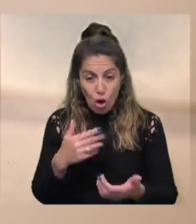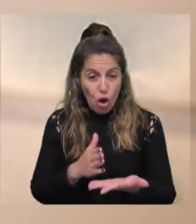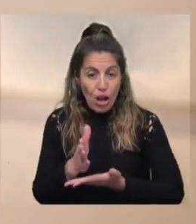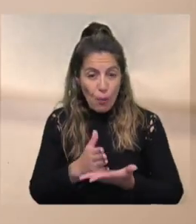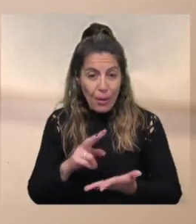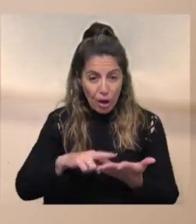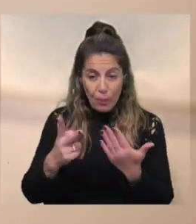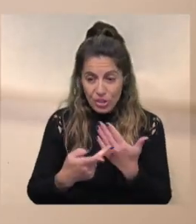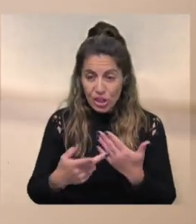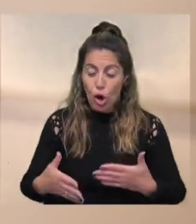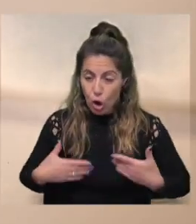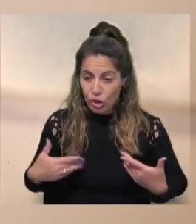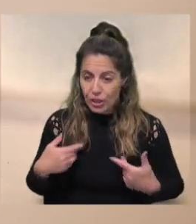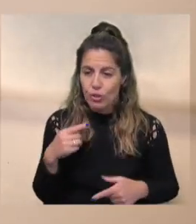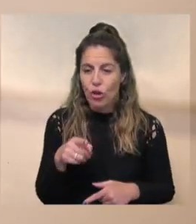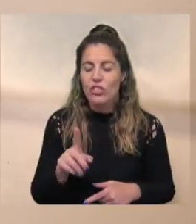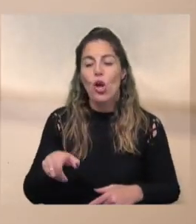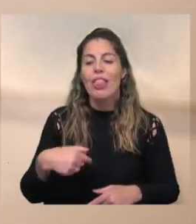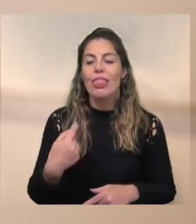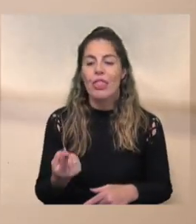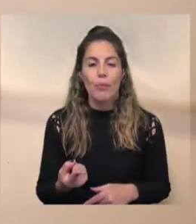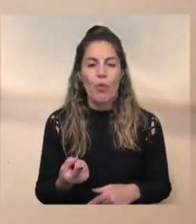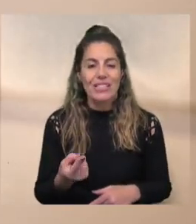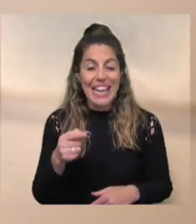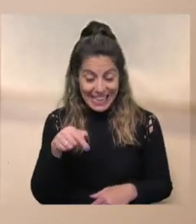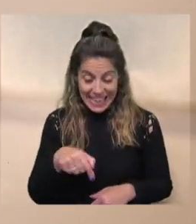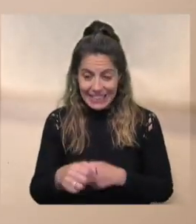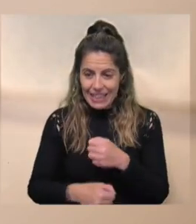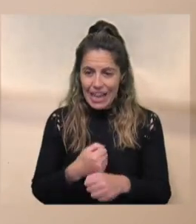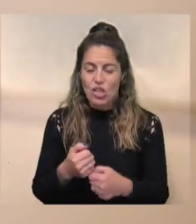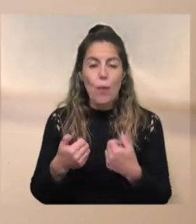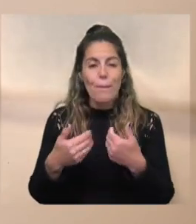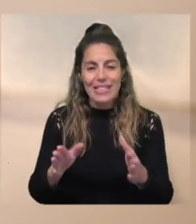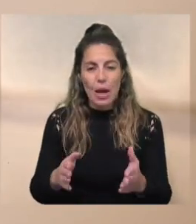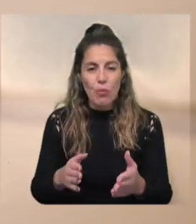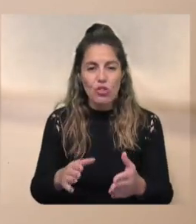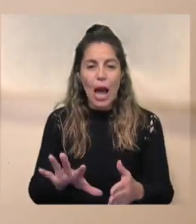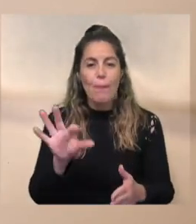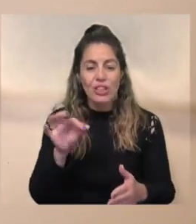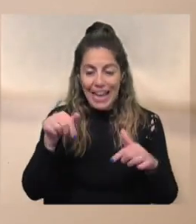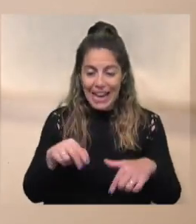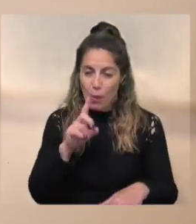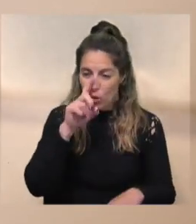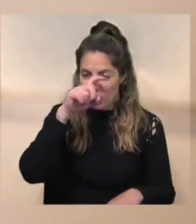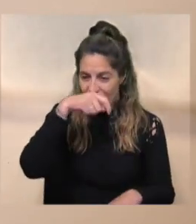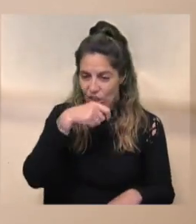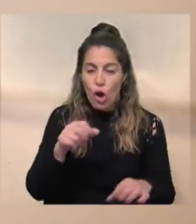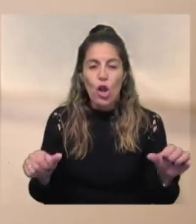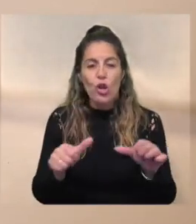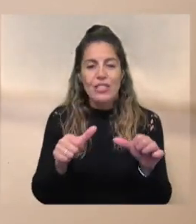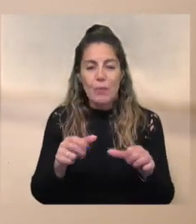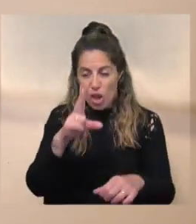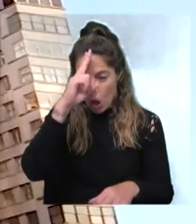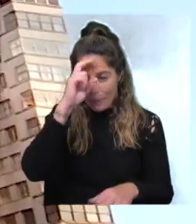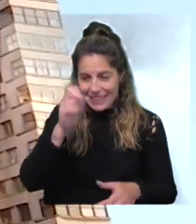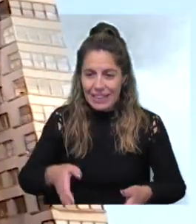que estamos re contentos con eso. Y después, en este año, empezamos a muestrear desde Montevideo y eso lo hicimos desde el Hospital